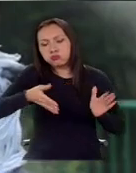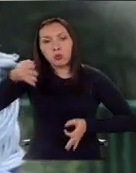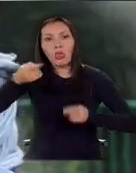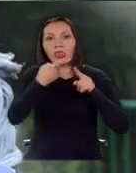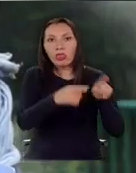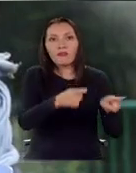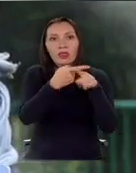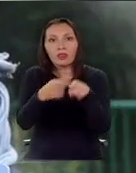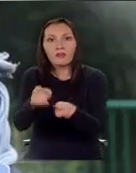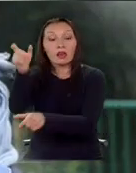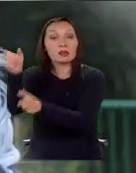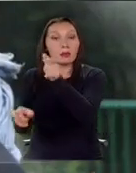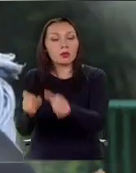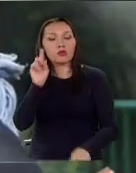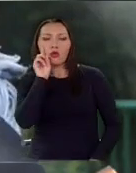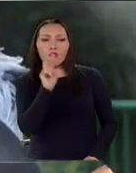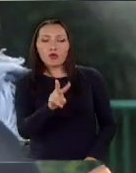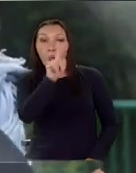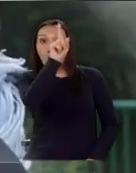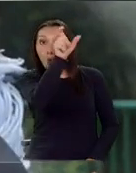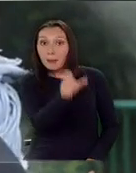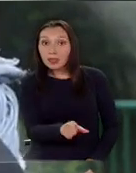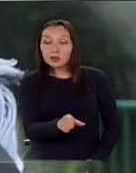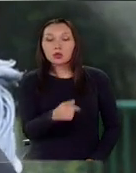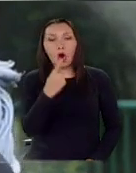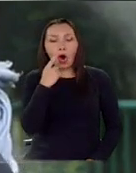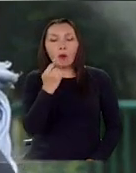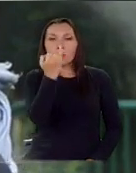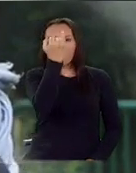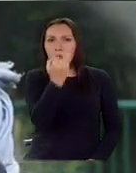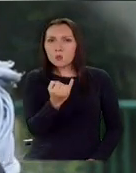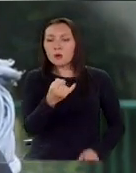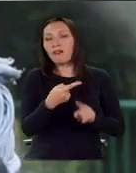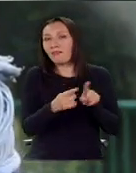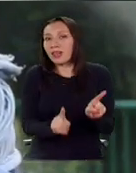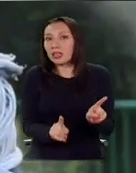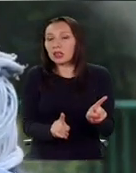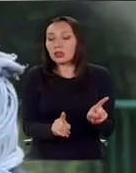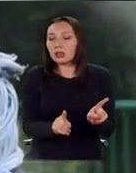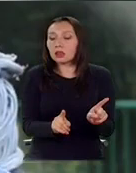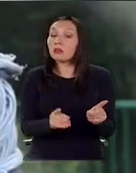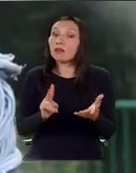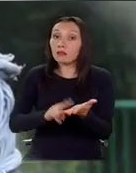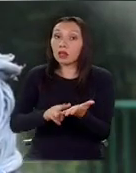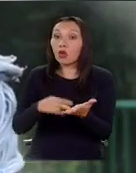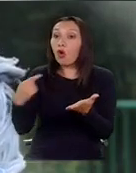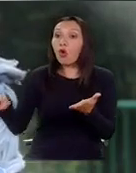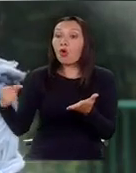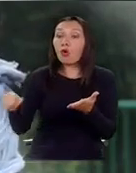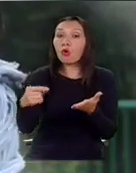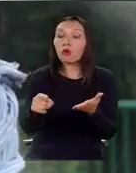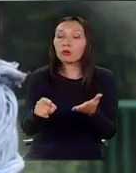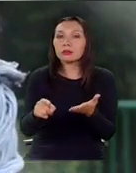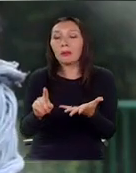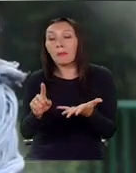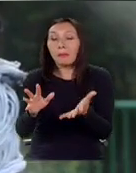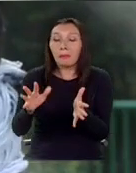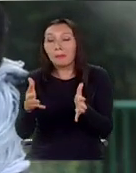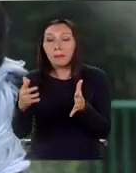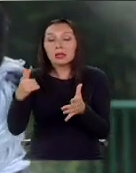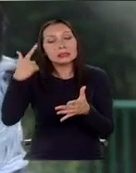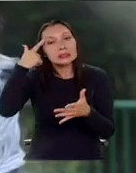personas, que ellos vieron una persona, una determinada contextura física, y que ciertamente el resto son elementos de convicción que han